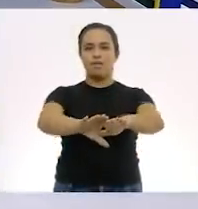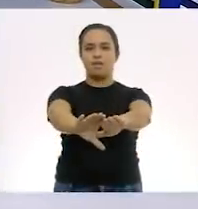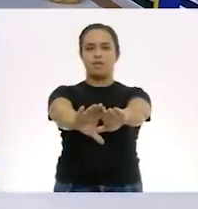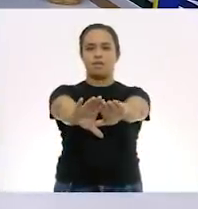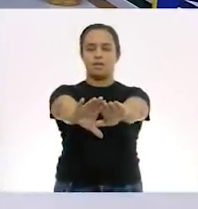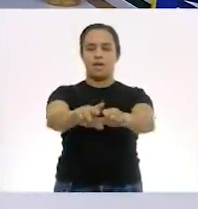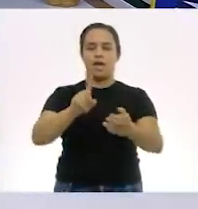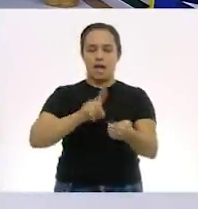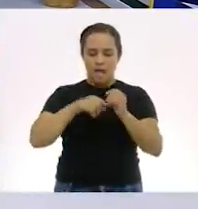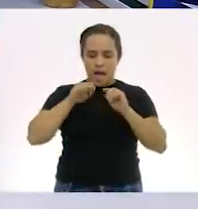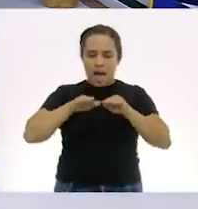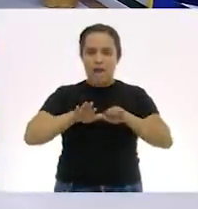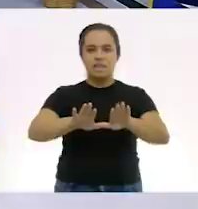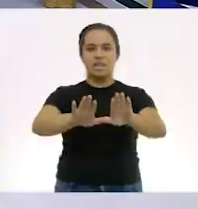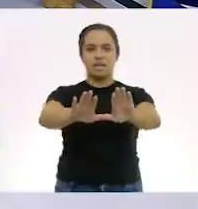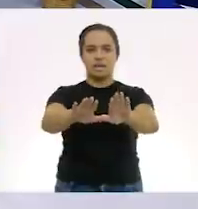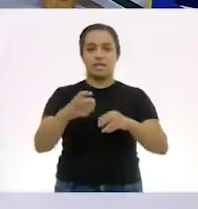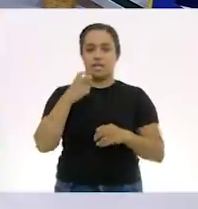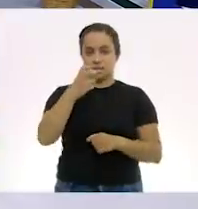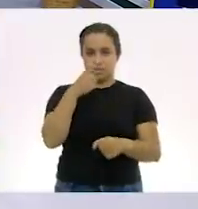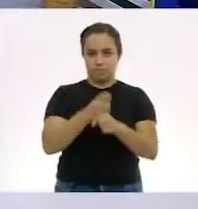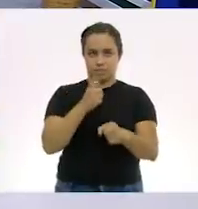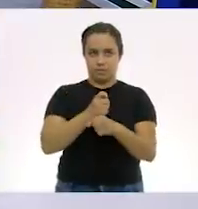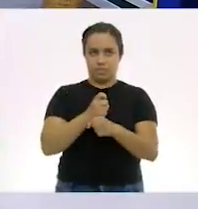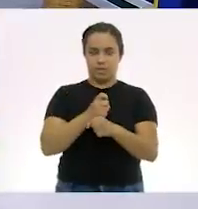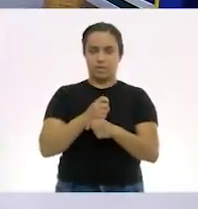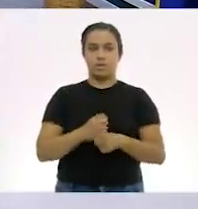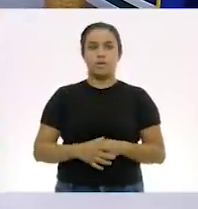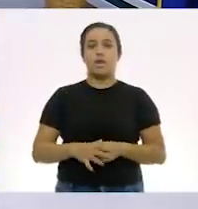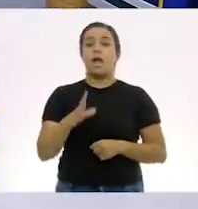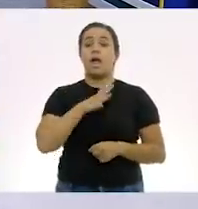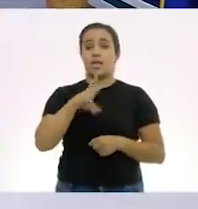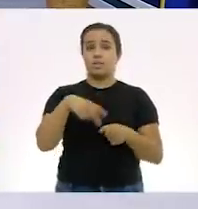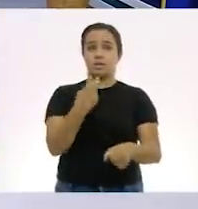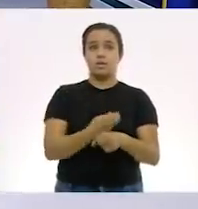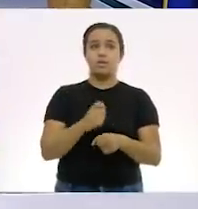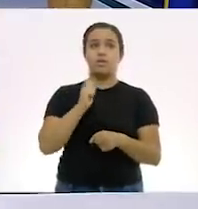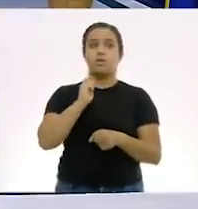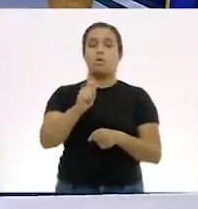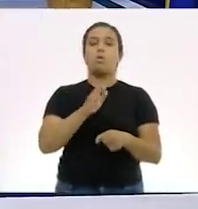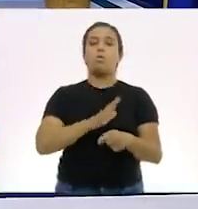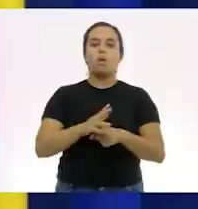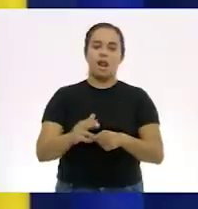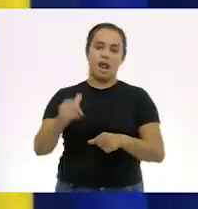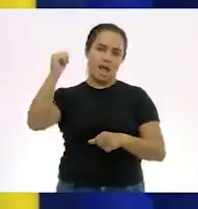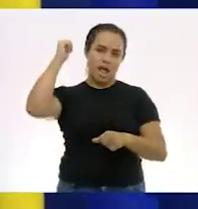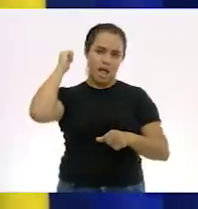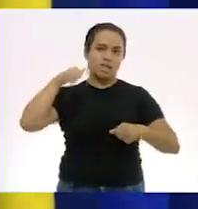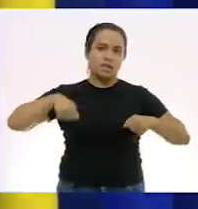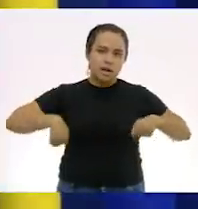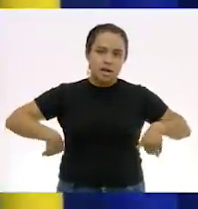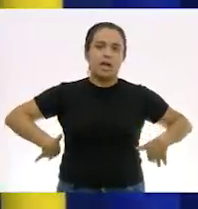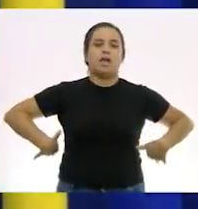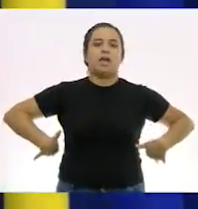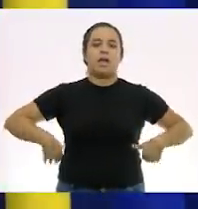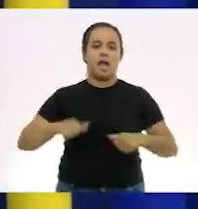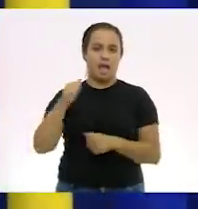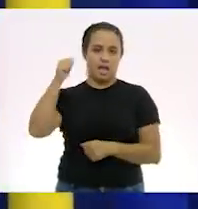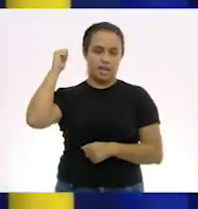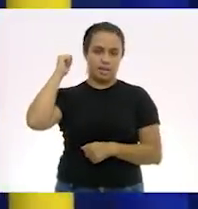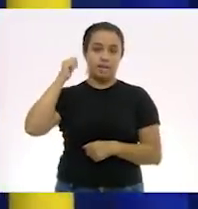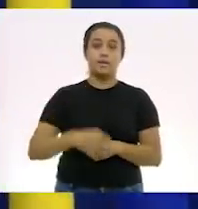recordar algunos de estas, de estos, pues, direcciones, movimientos de nuestra quinoesfera. Ok, bueno, pues vamos a empezar. El